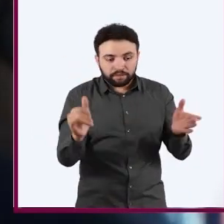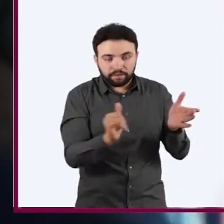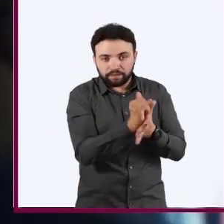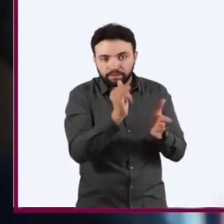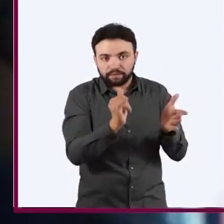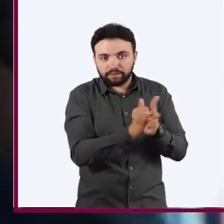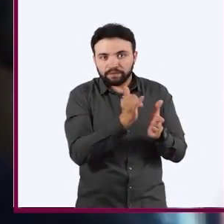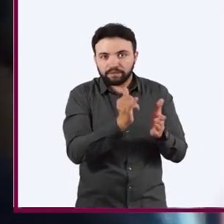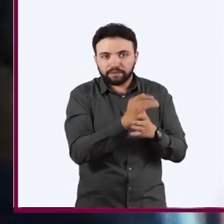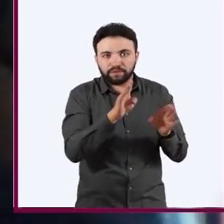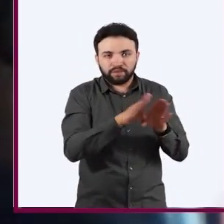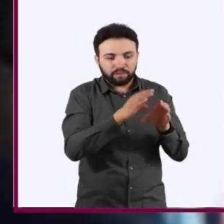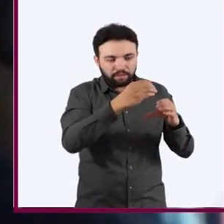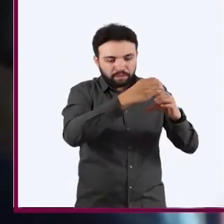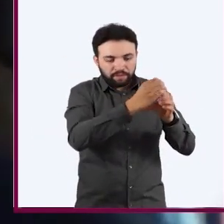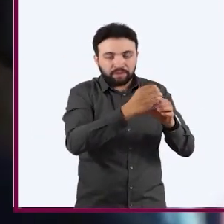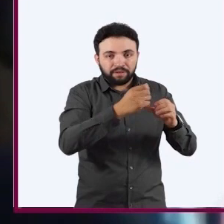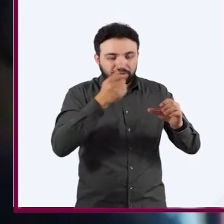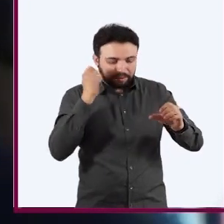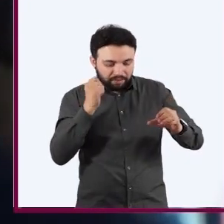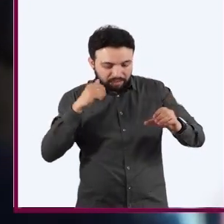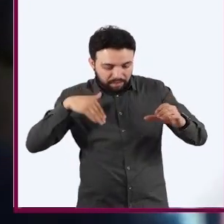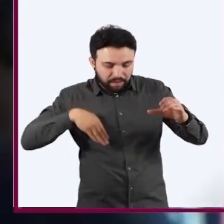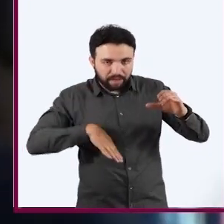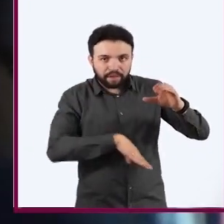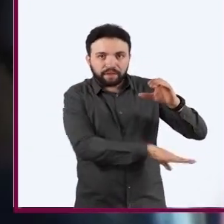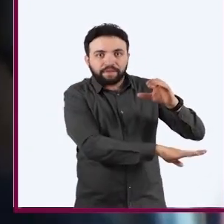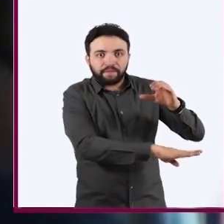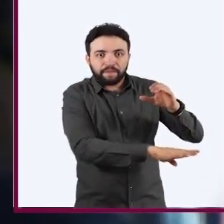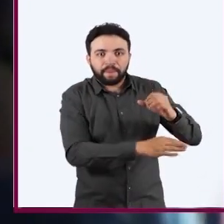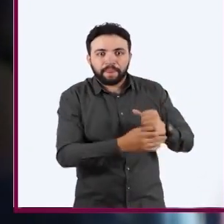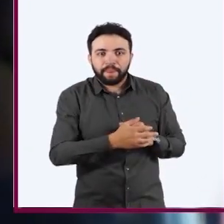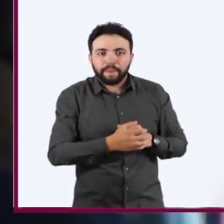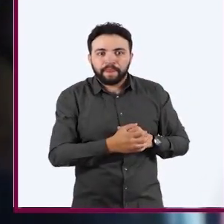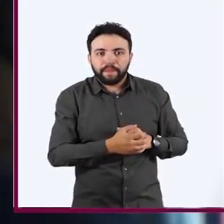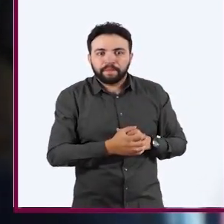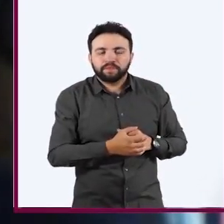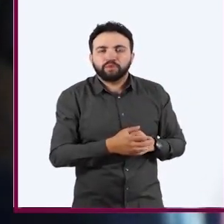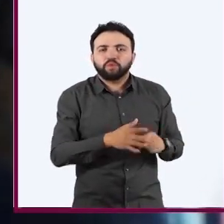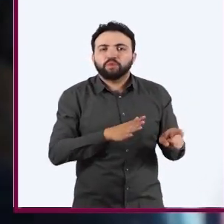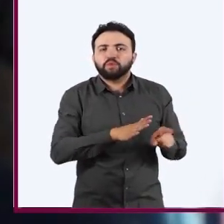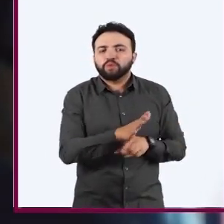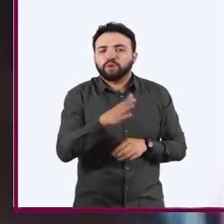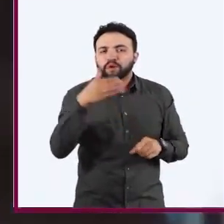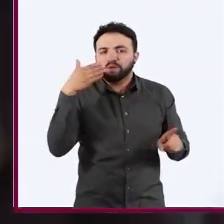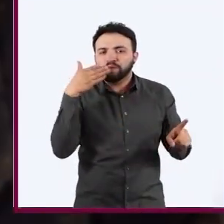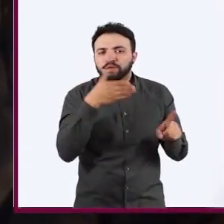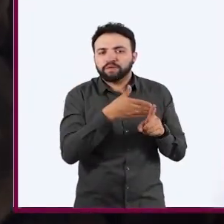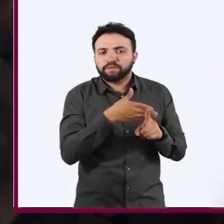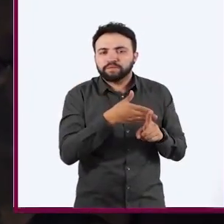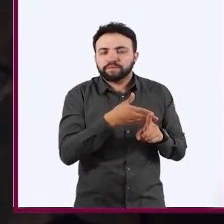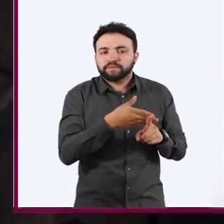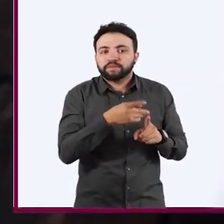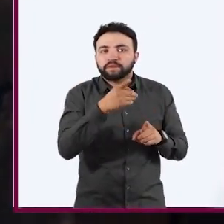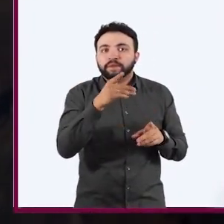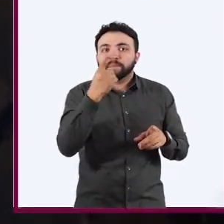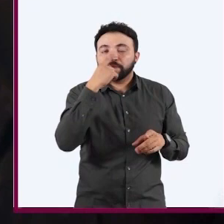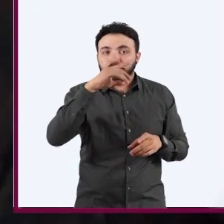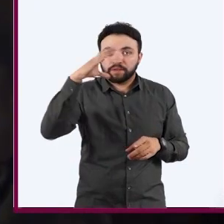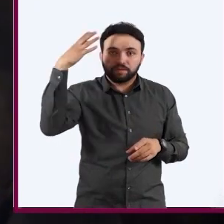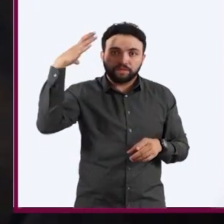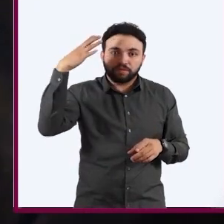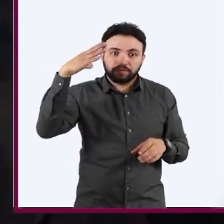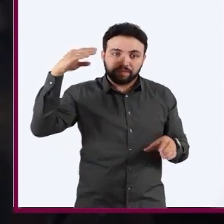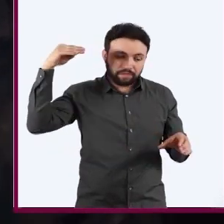construyó esta pequeña bóveda con un tiro que ya de la superficie, y su objetivo fue